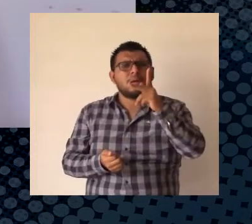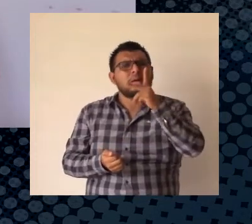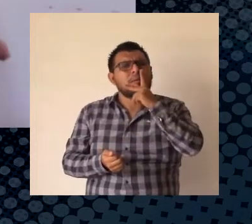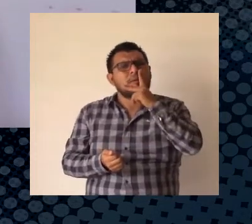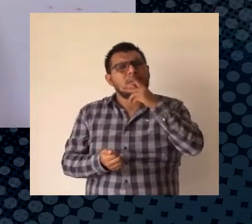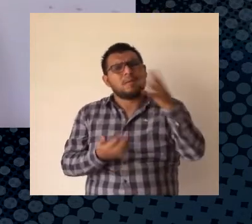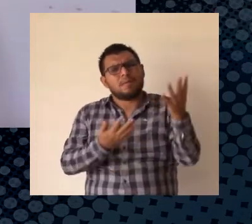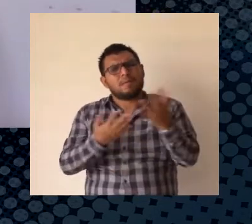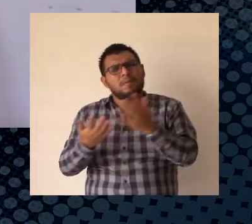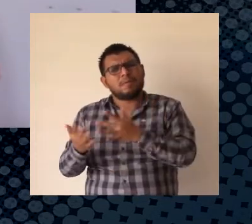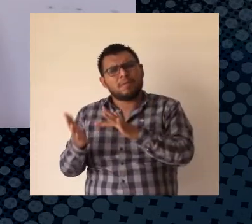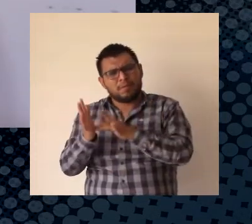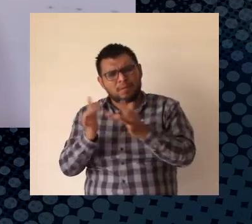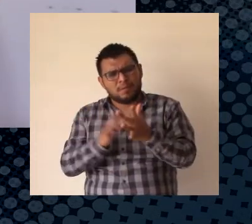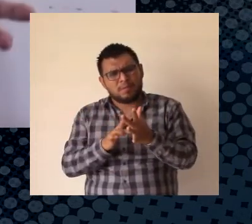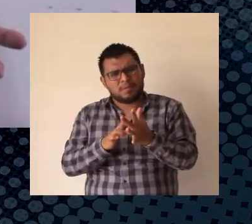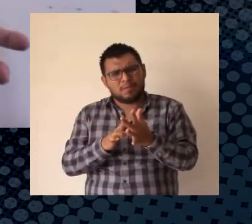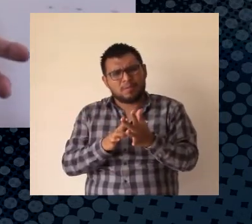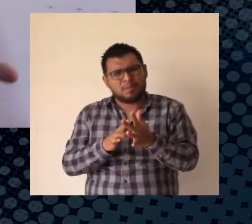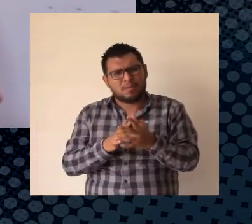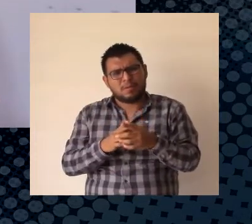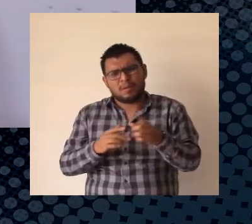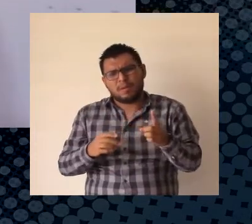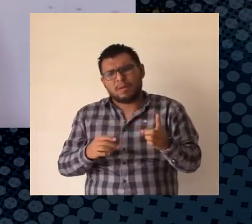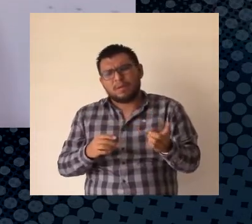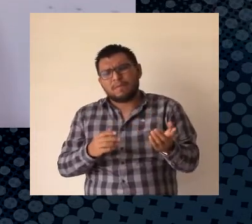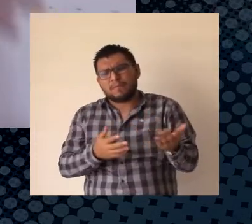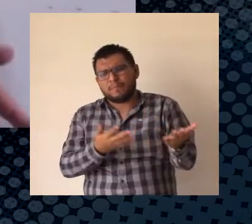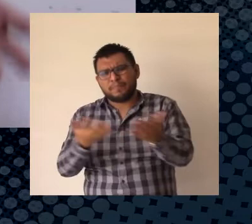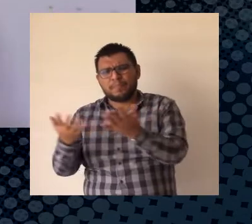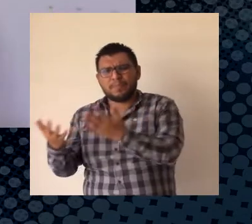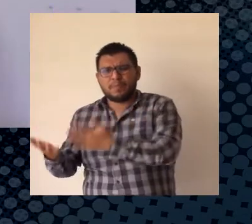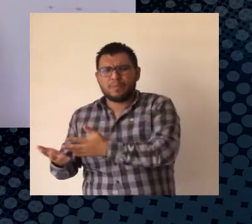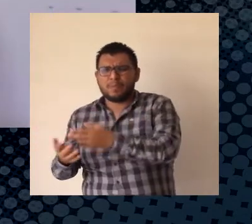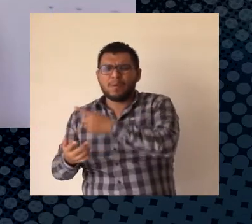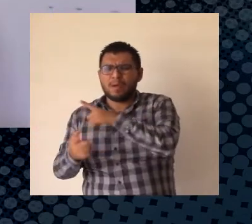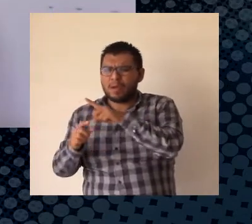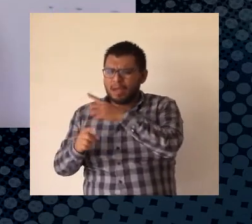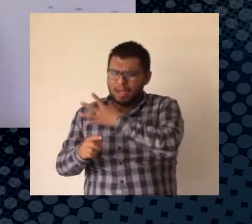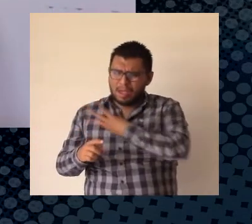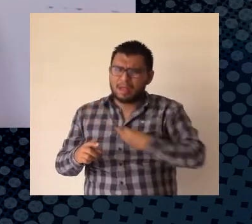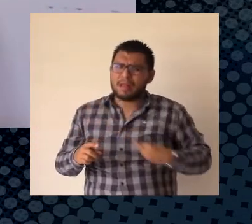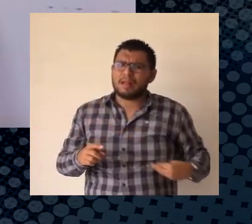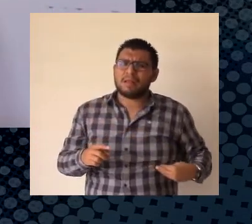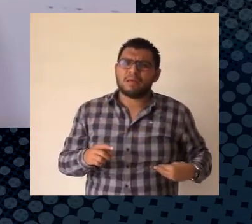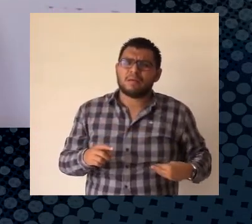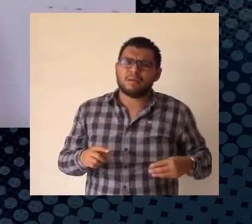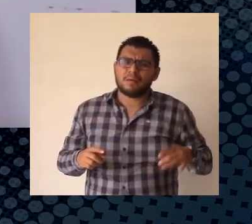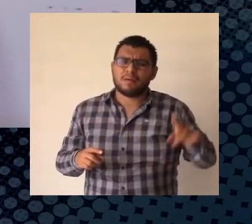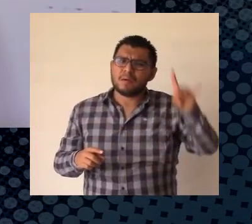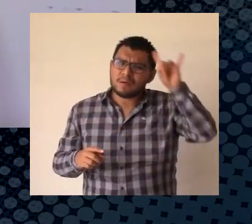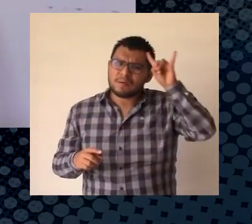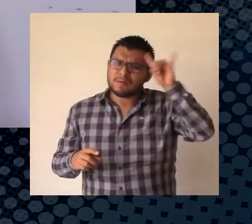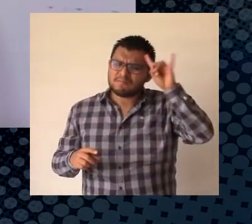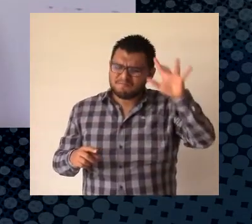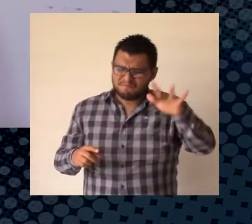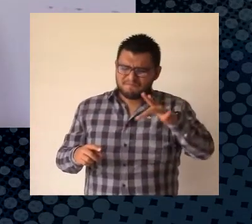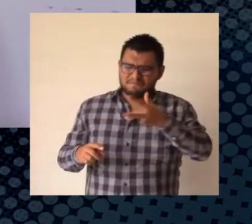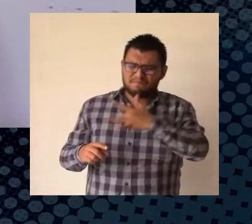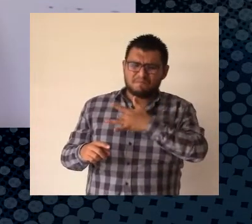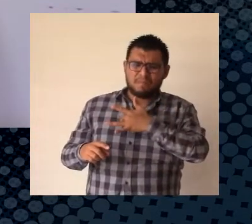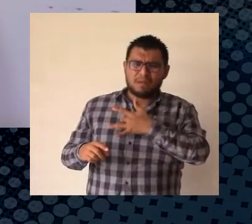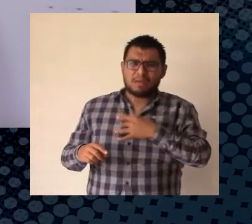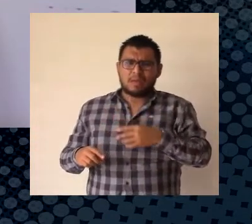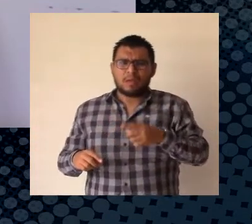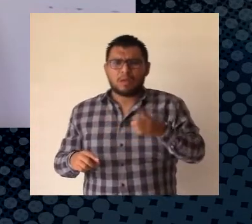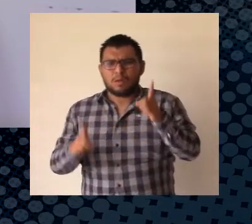y trajo a un hijo que pues no era epiléptico, estaba endemoniado? Y los discípulos oraron por